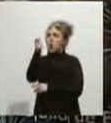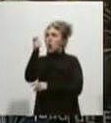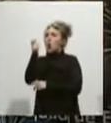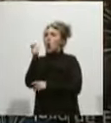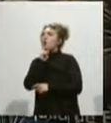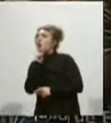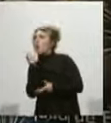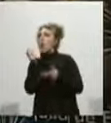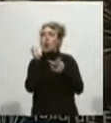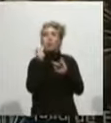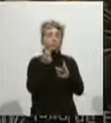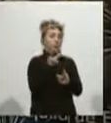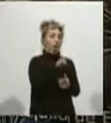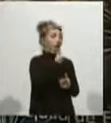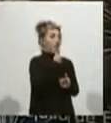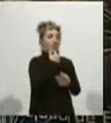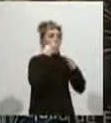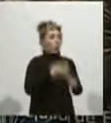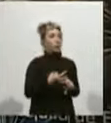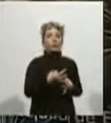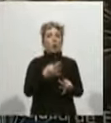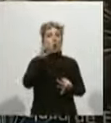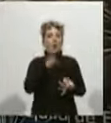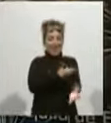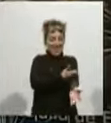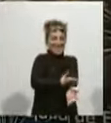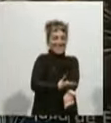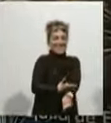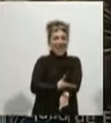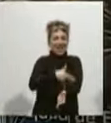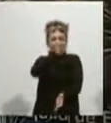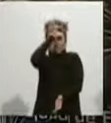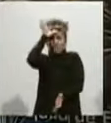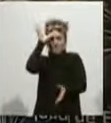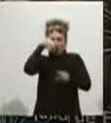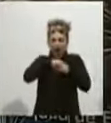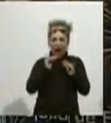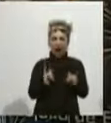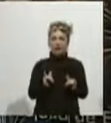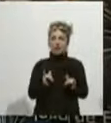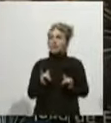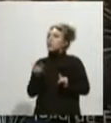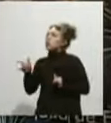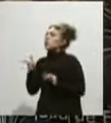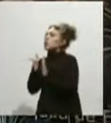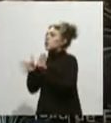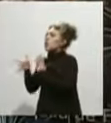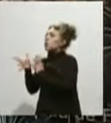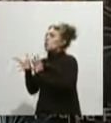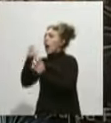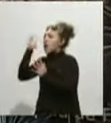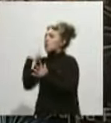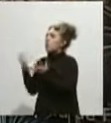caliente? Pues tú lo has dicho, con mucha sangre caliente. ¿Y qué ha supuesto para ti ganar el Drag del